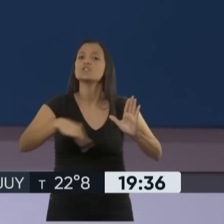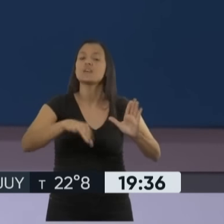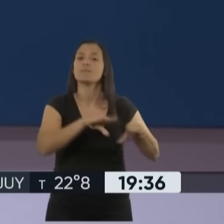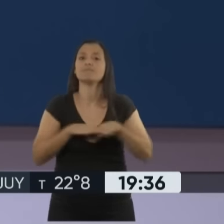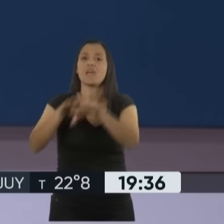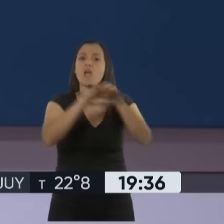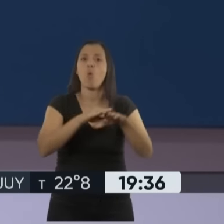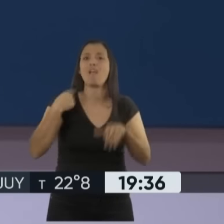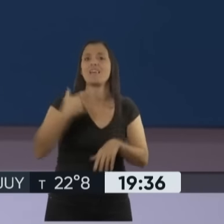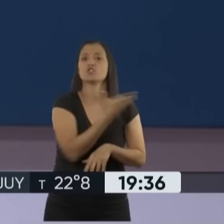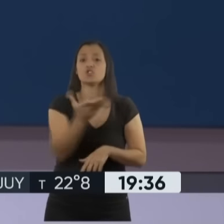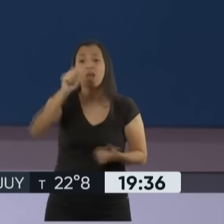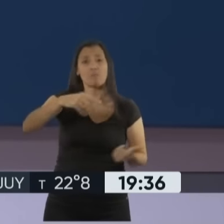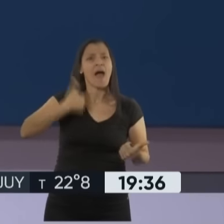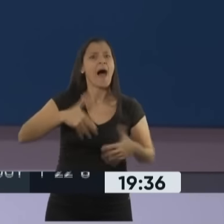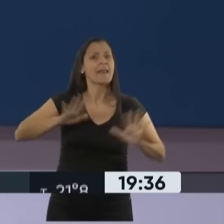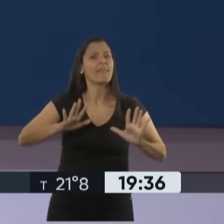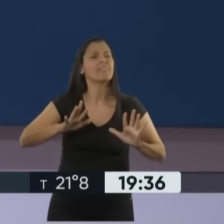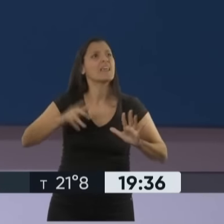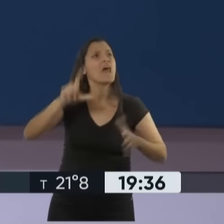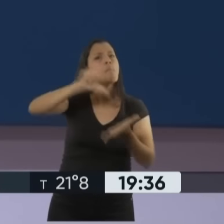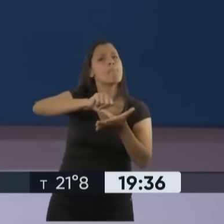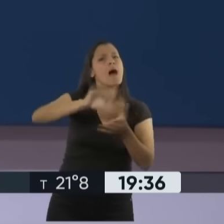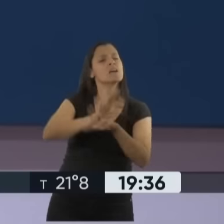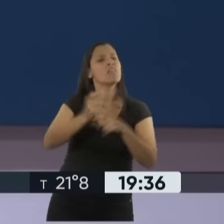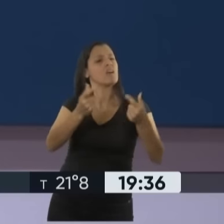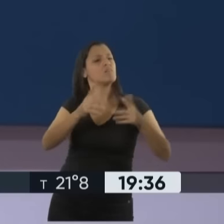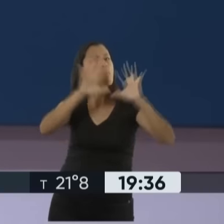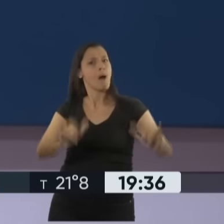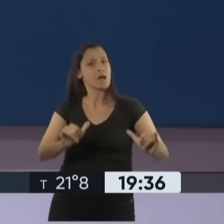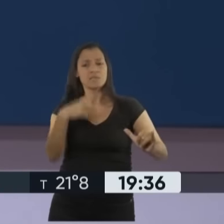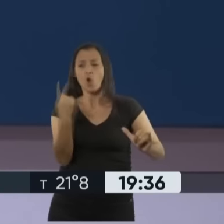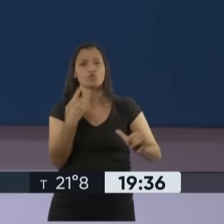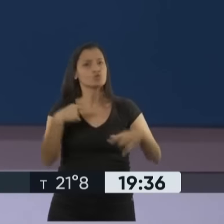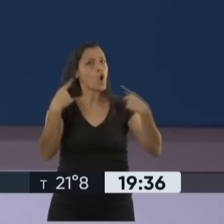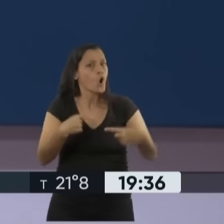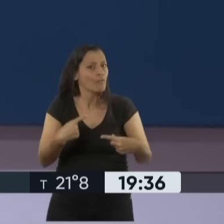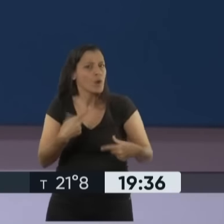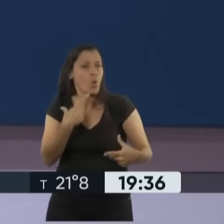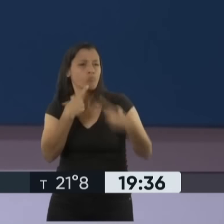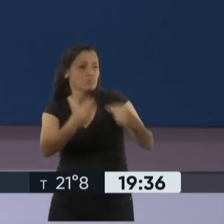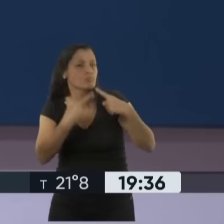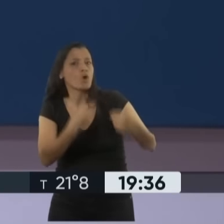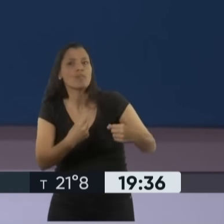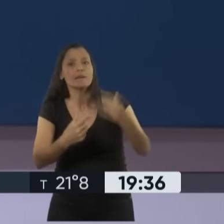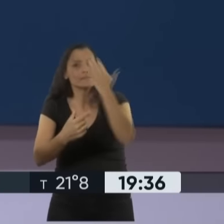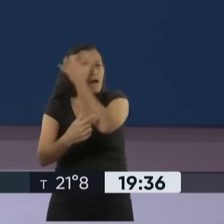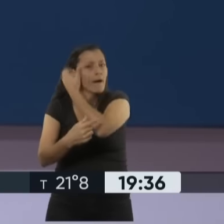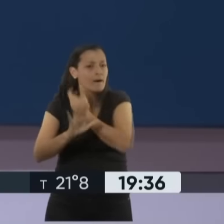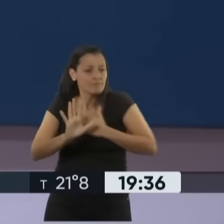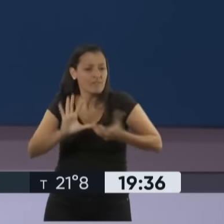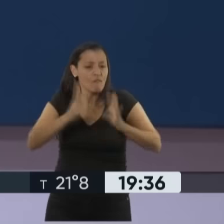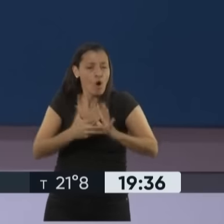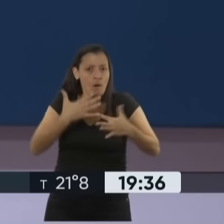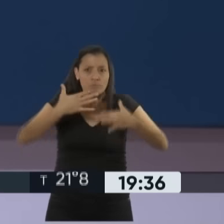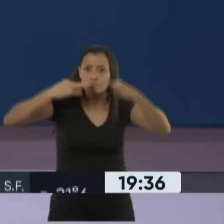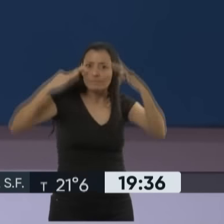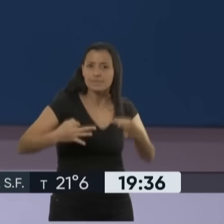argentina es un país pacífico seguimos reclamando por las vías diplomáticas los